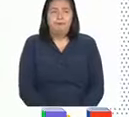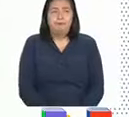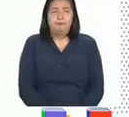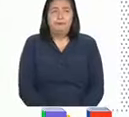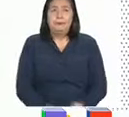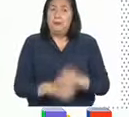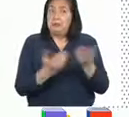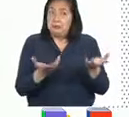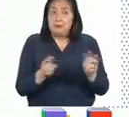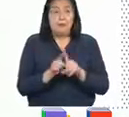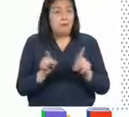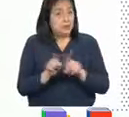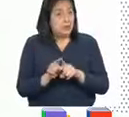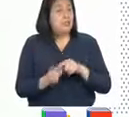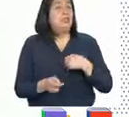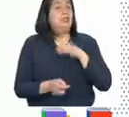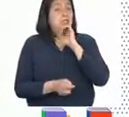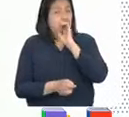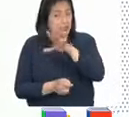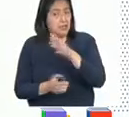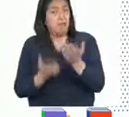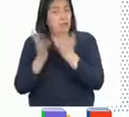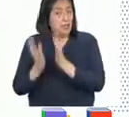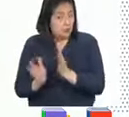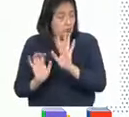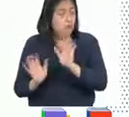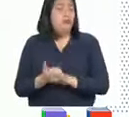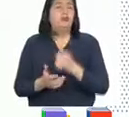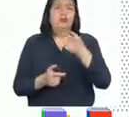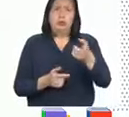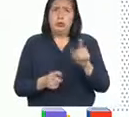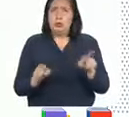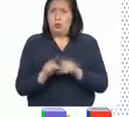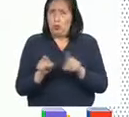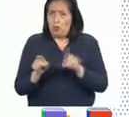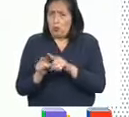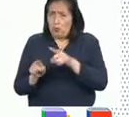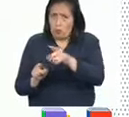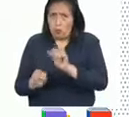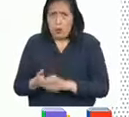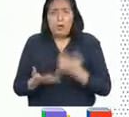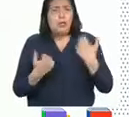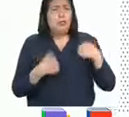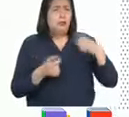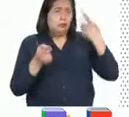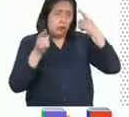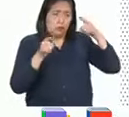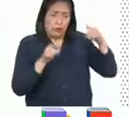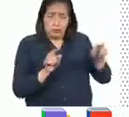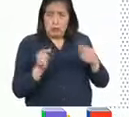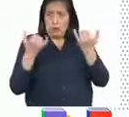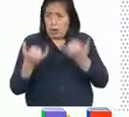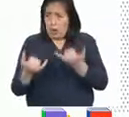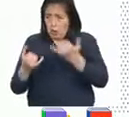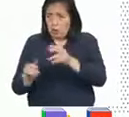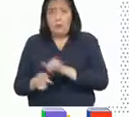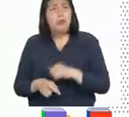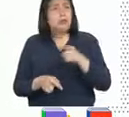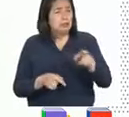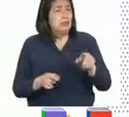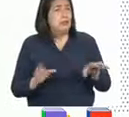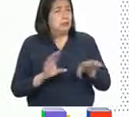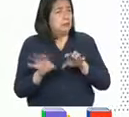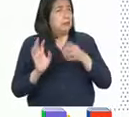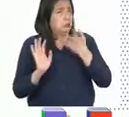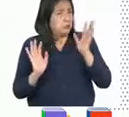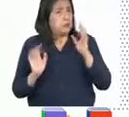millones. Además, les indiqué que, de la misma forma en que lo hemos acordado nosotros ahora,